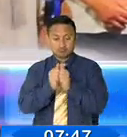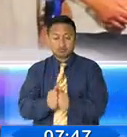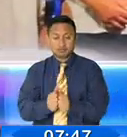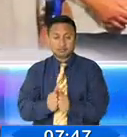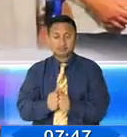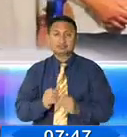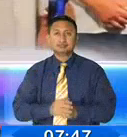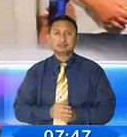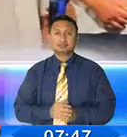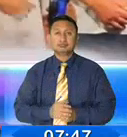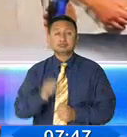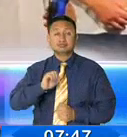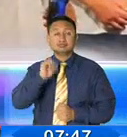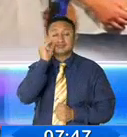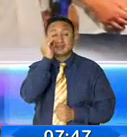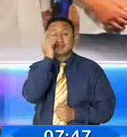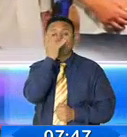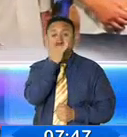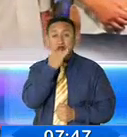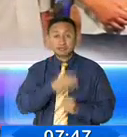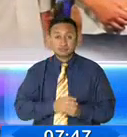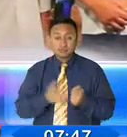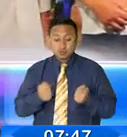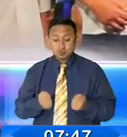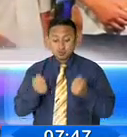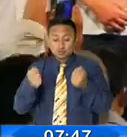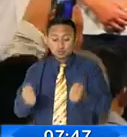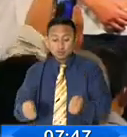a depositar una ofrenda floral en su tumba.